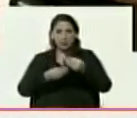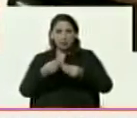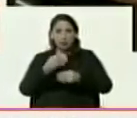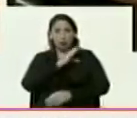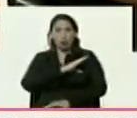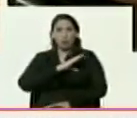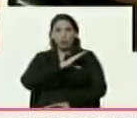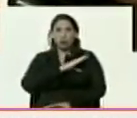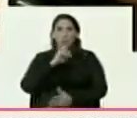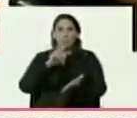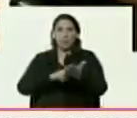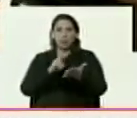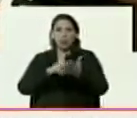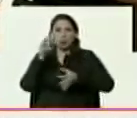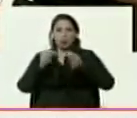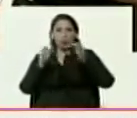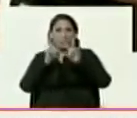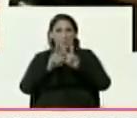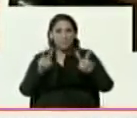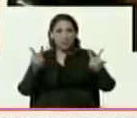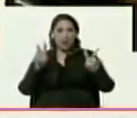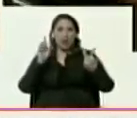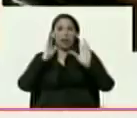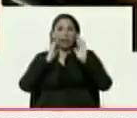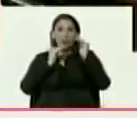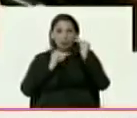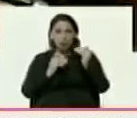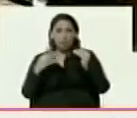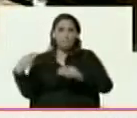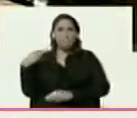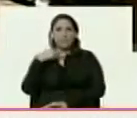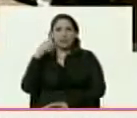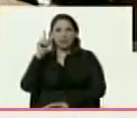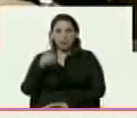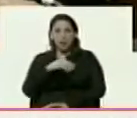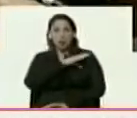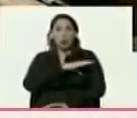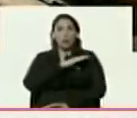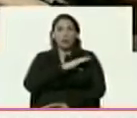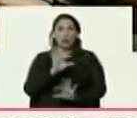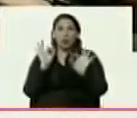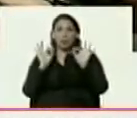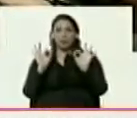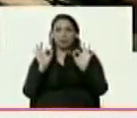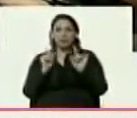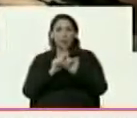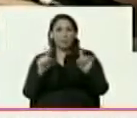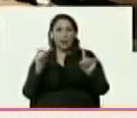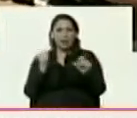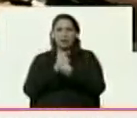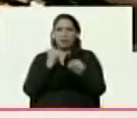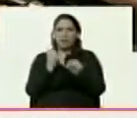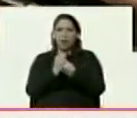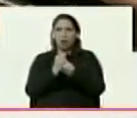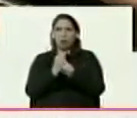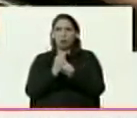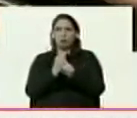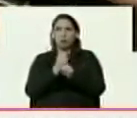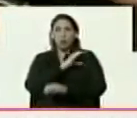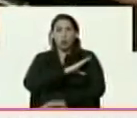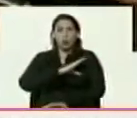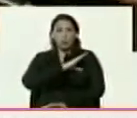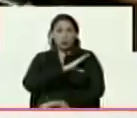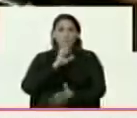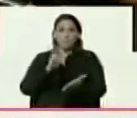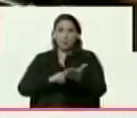la Verdad, Justicia, la Paz y Atención a las Víctimas. Entonces hay una comisión específicamente para el trabajo de la Comisión de la